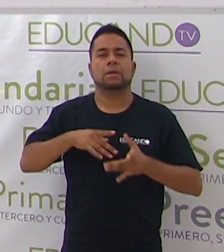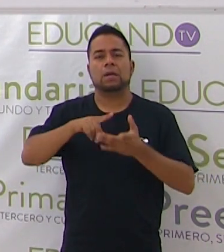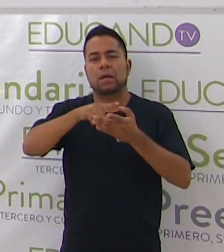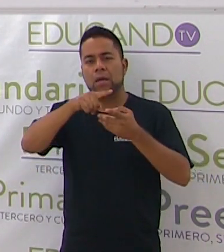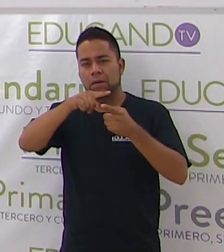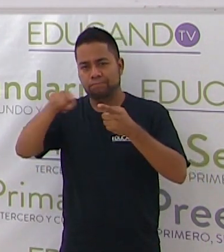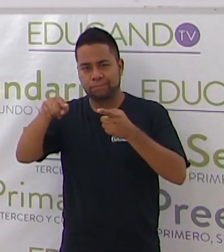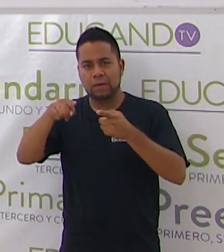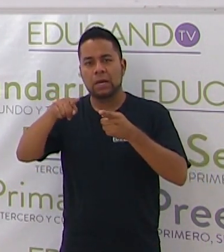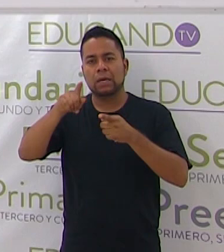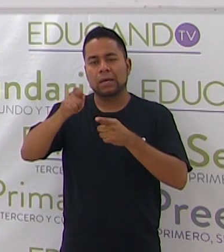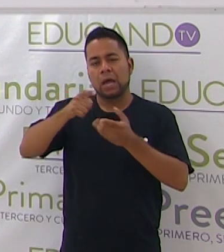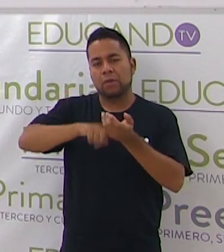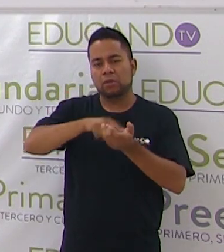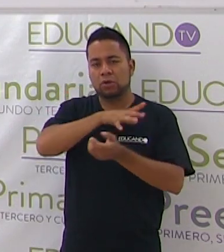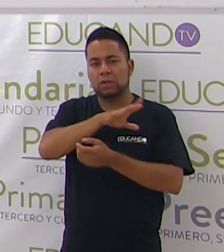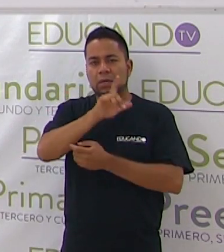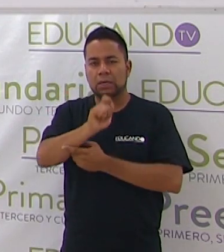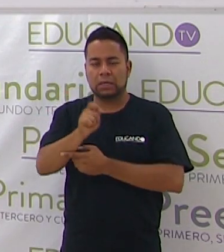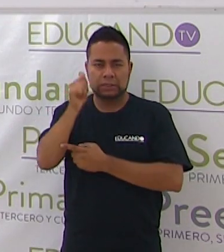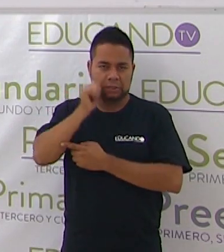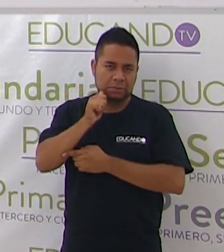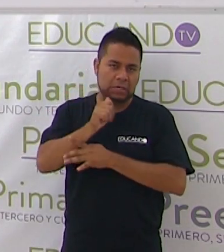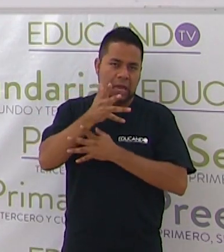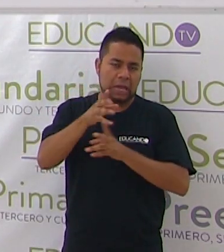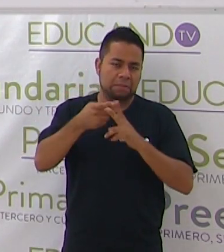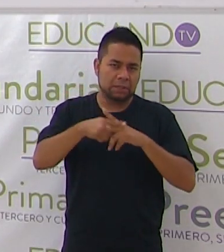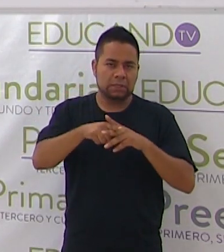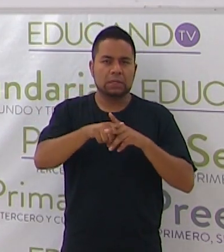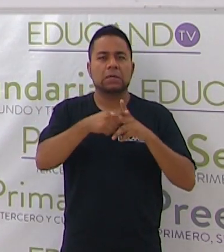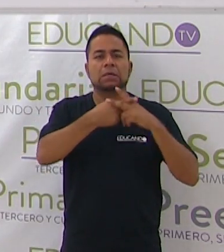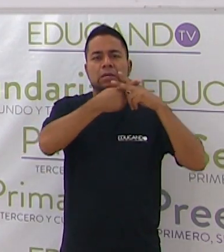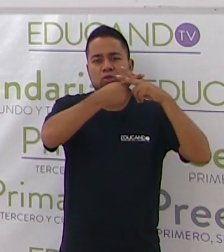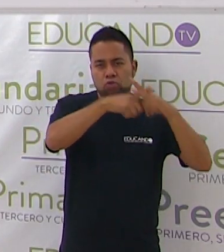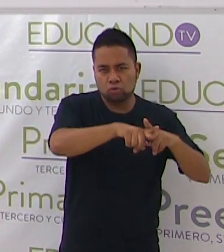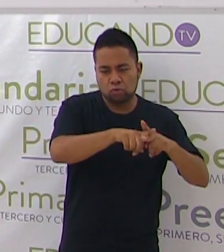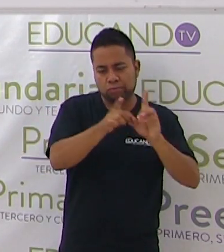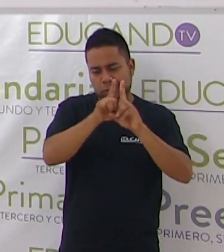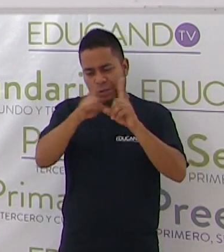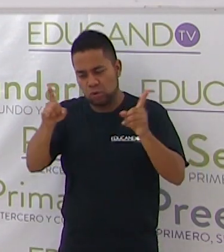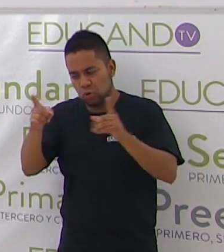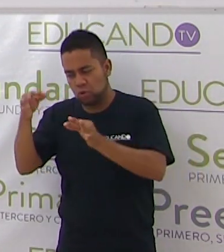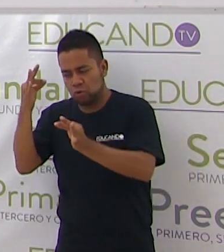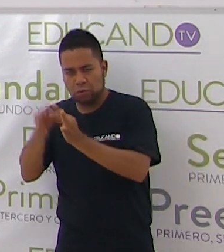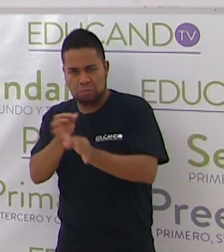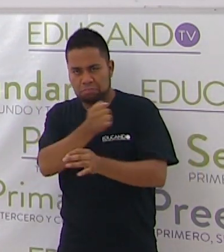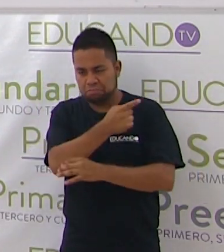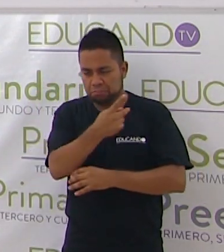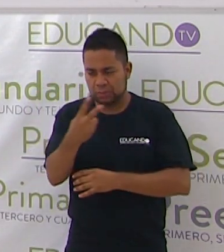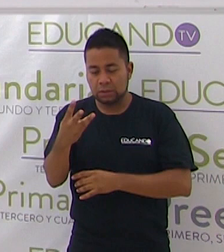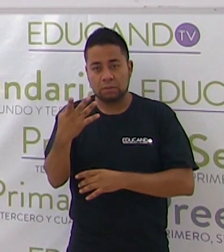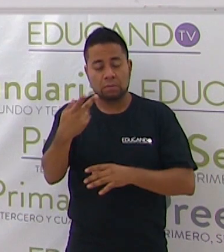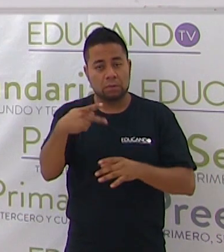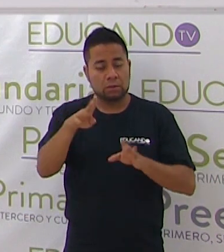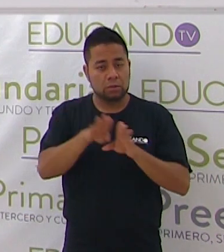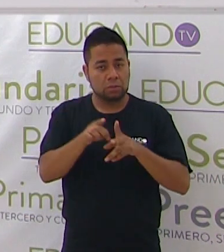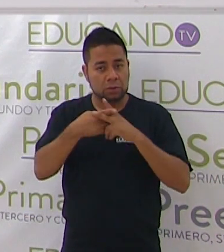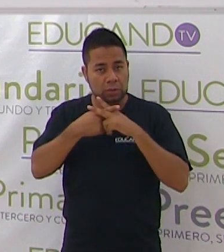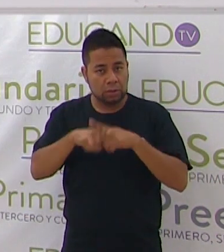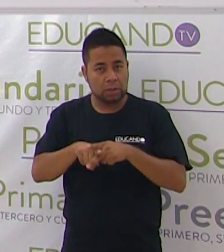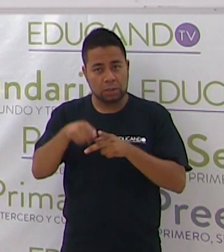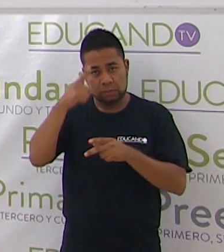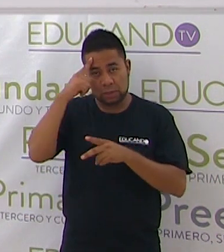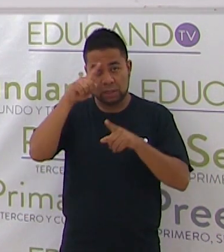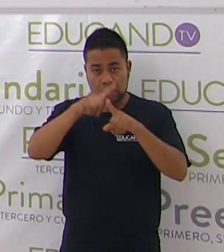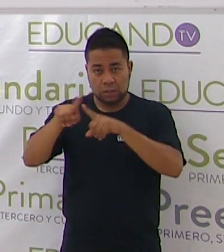la estructura general siempre es introducción, desarrollo y conclusión. Pero conforme nos vamos adentrando en todos